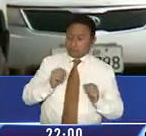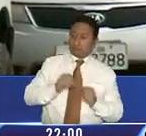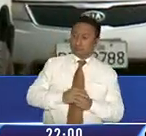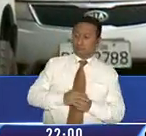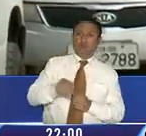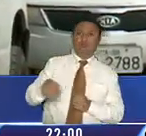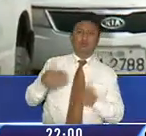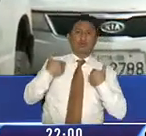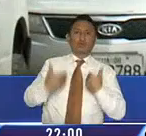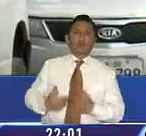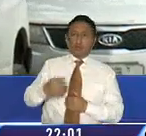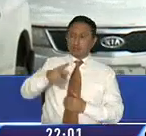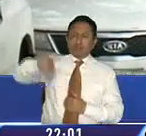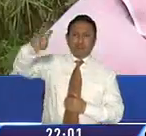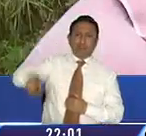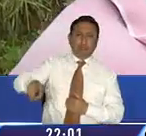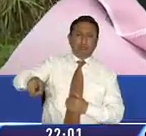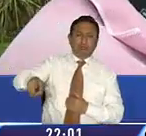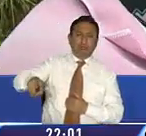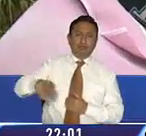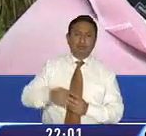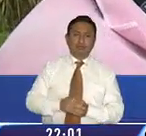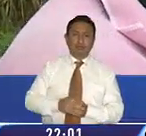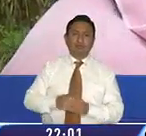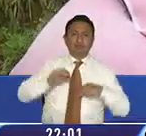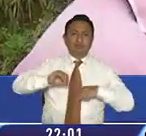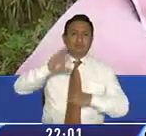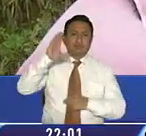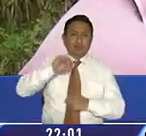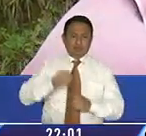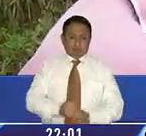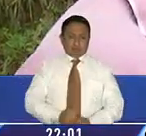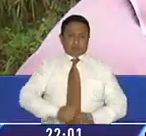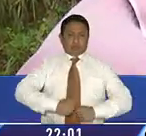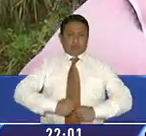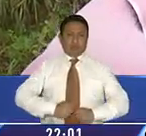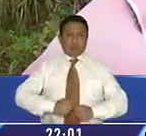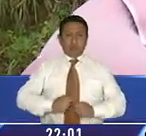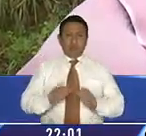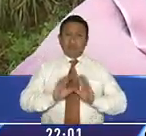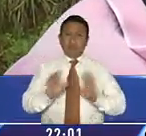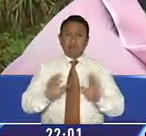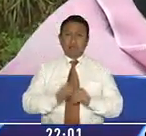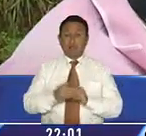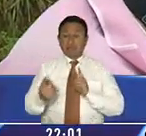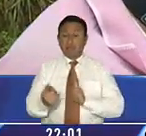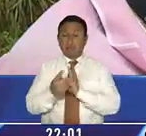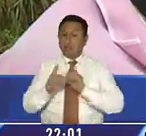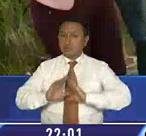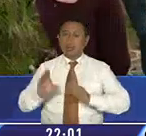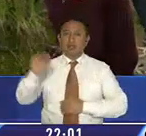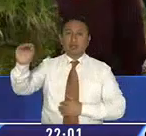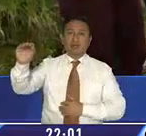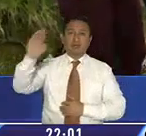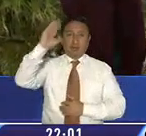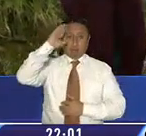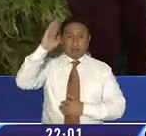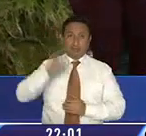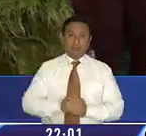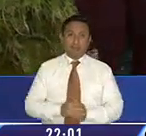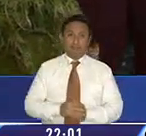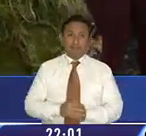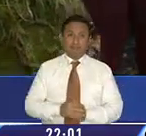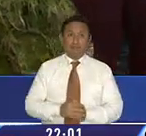cadáver en una especie de guardarraya. Es un morenito, gordito. Nada más no nos acercamos, dimos el parte. Por unos